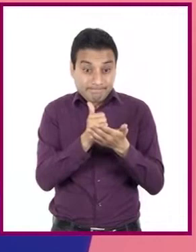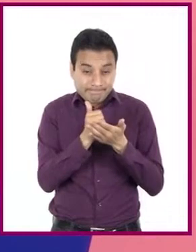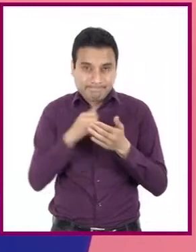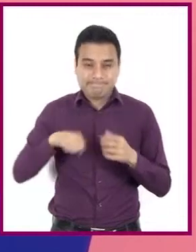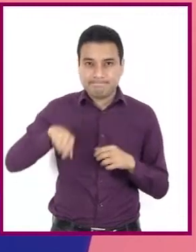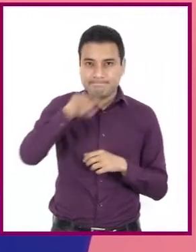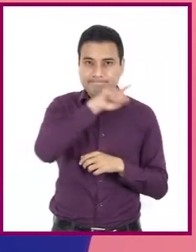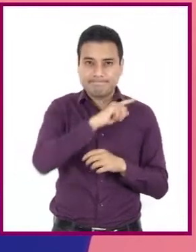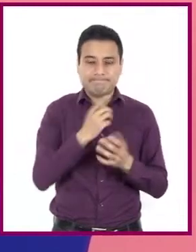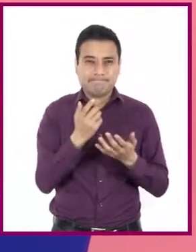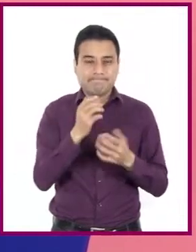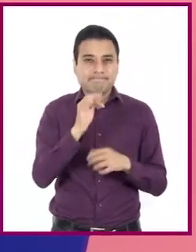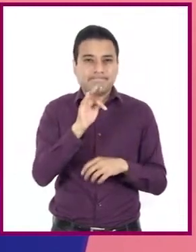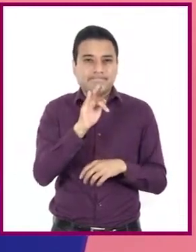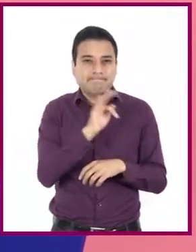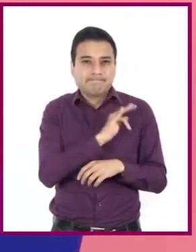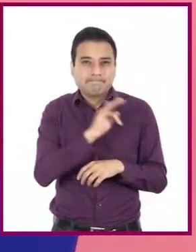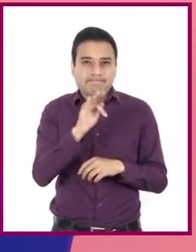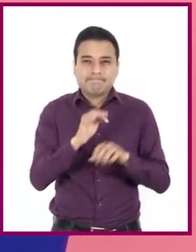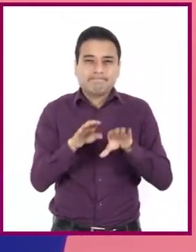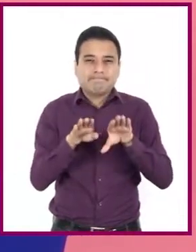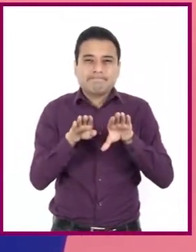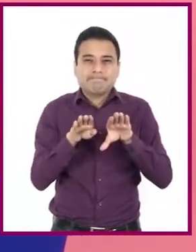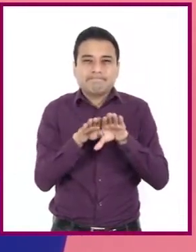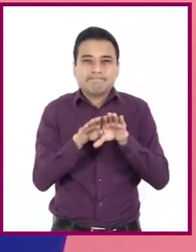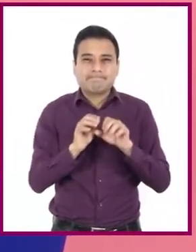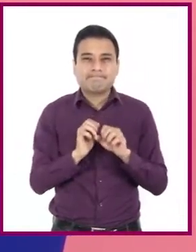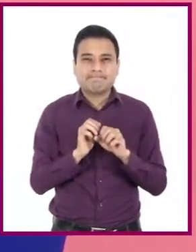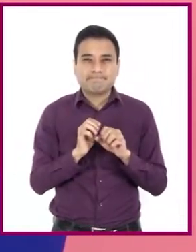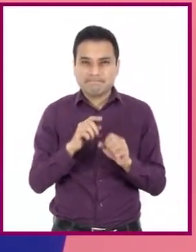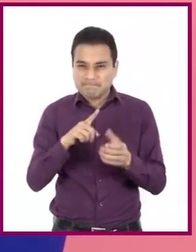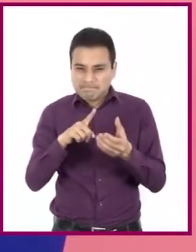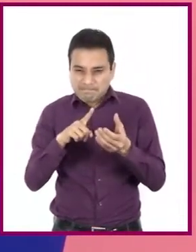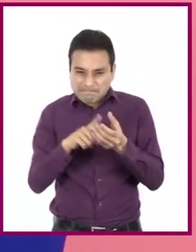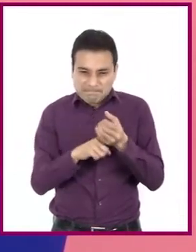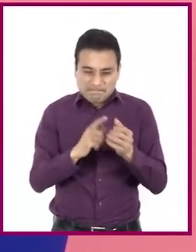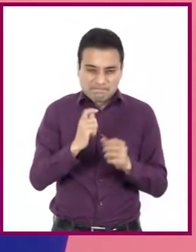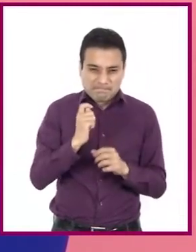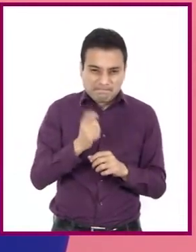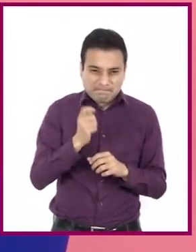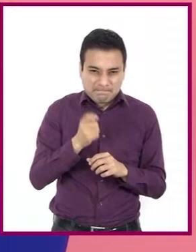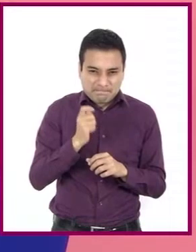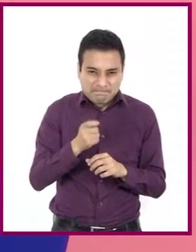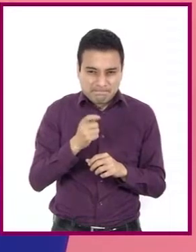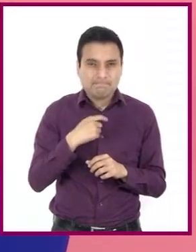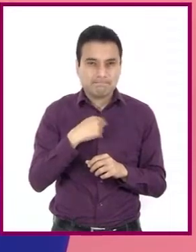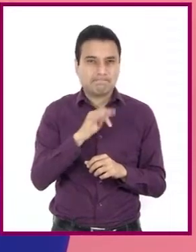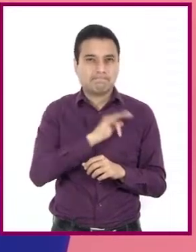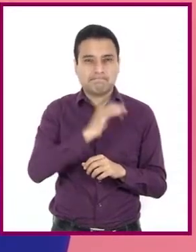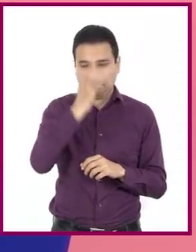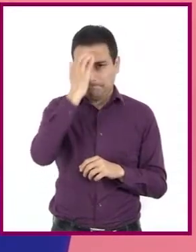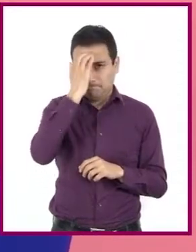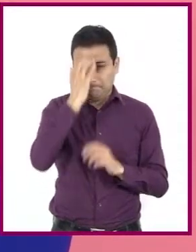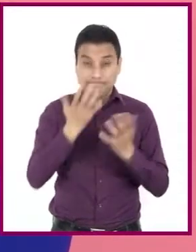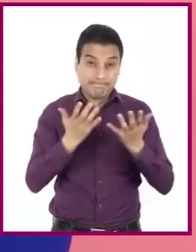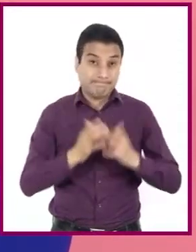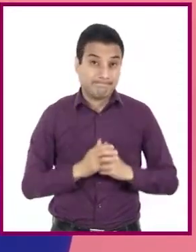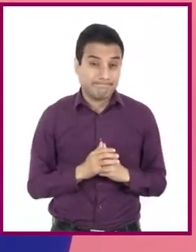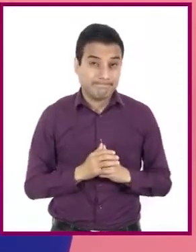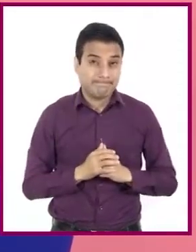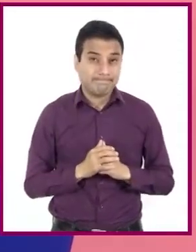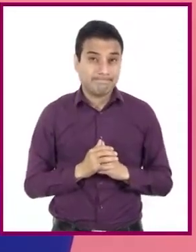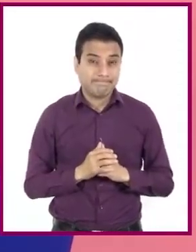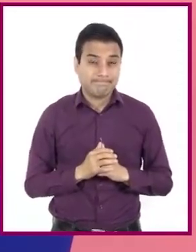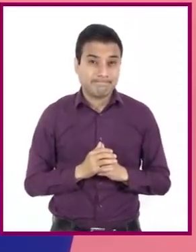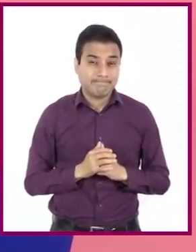tener algunas pistas sobre el contenido que podemos encontrar, aunque no fuera nuestro